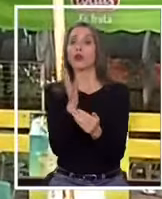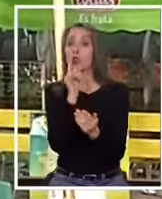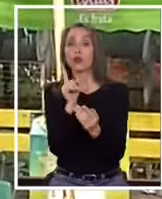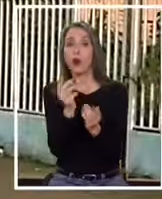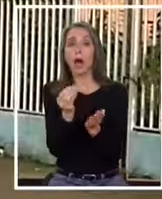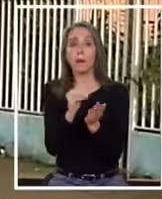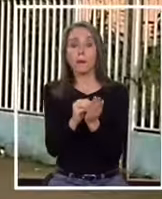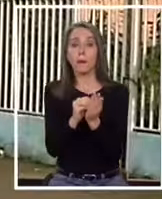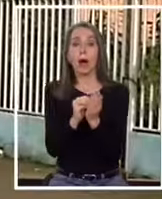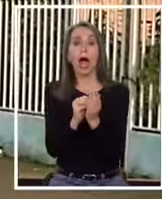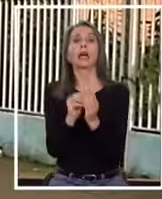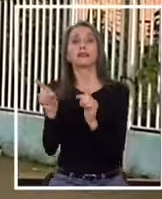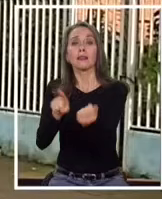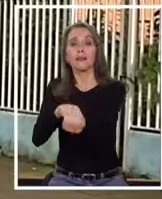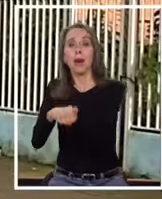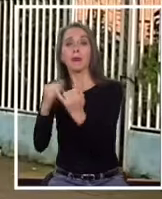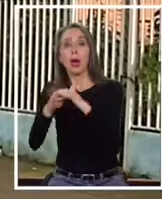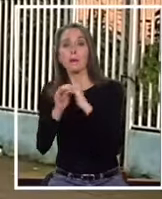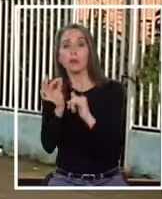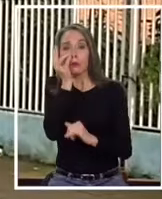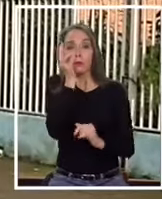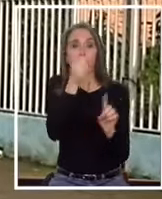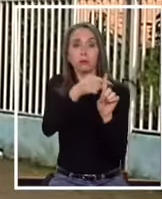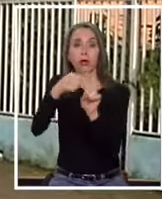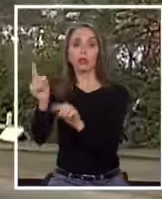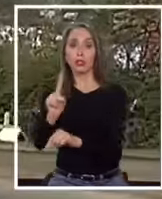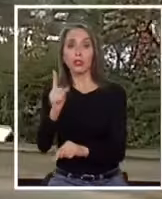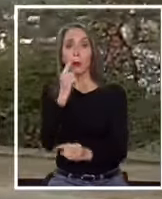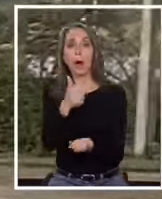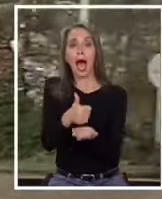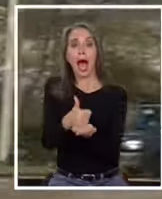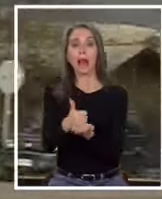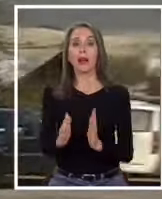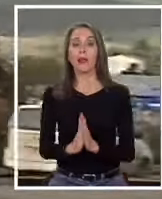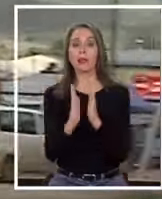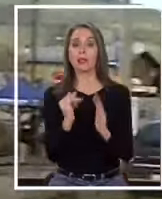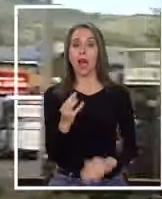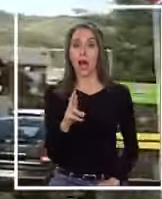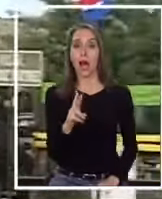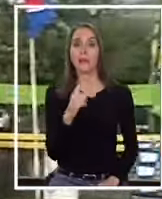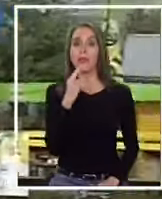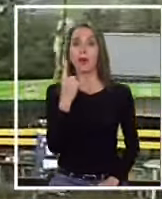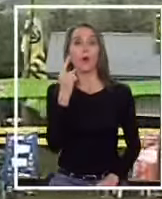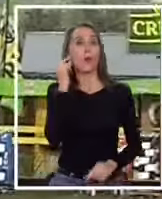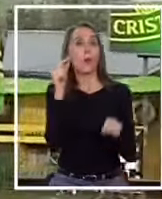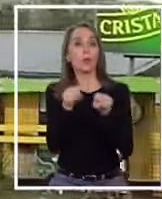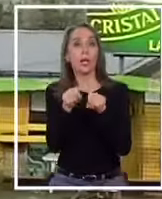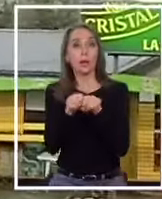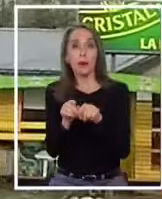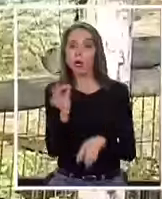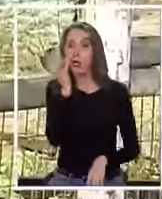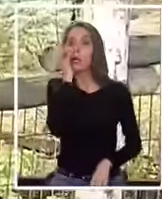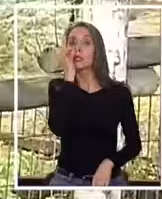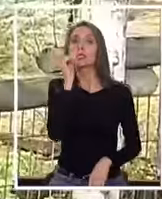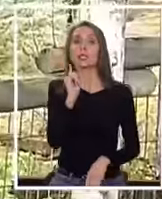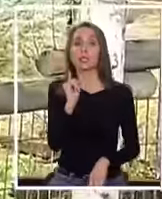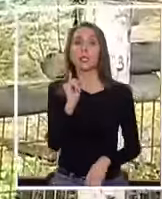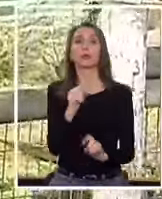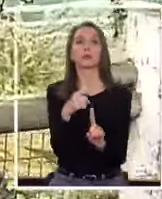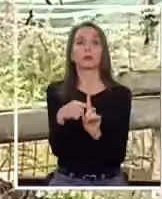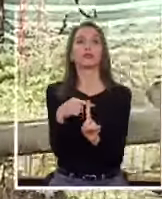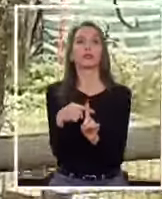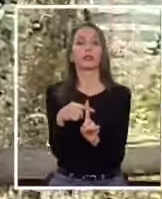resultados positivos en el entorno de la pasajera, el edil de San Javier asegura que una de las hermanas dio positivo al